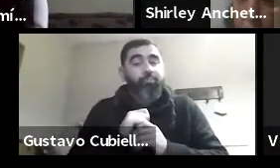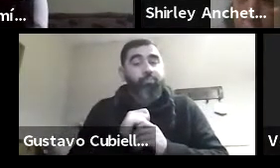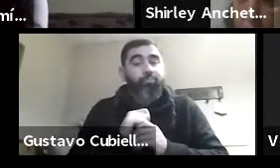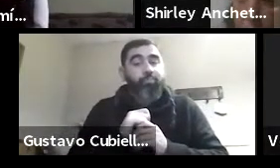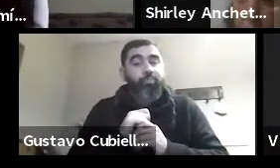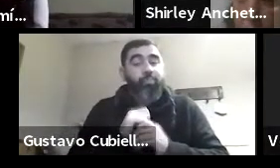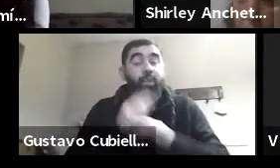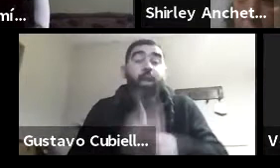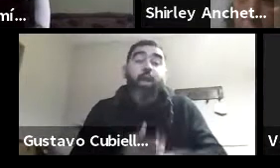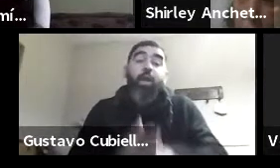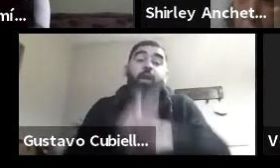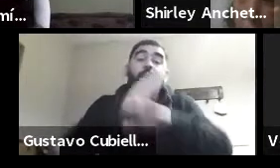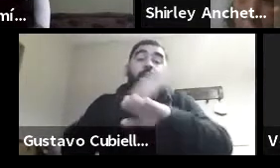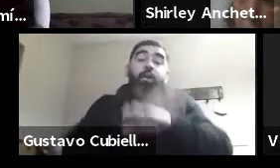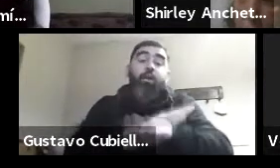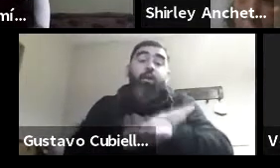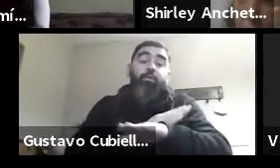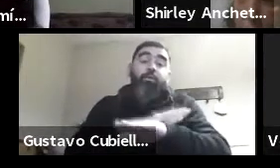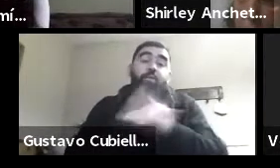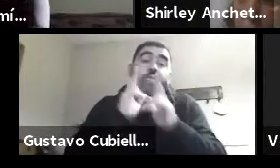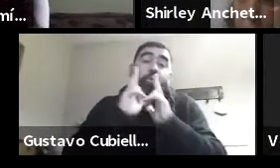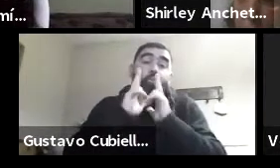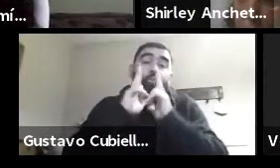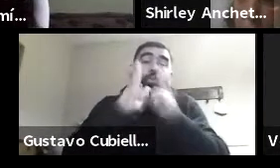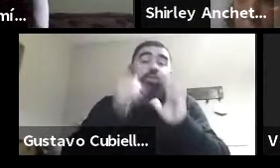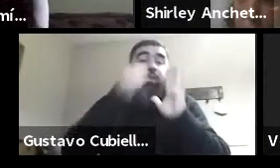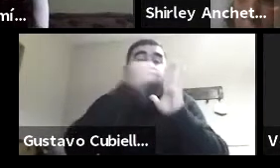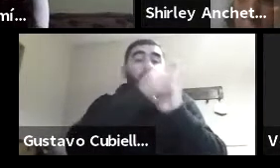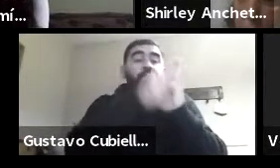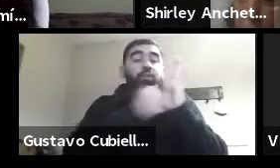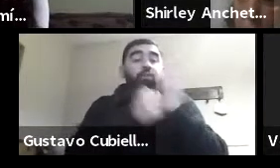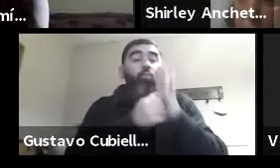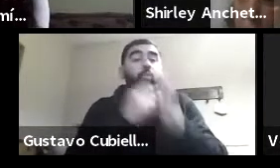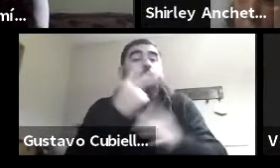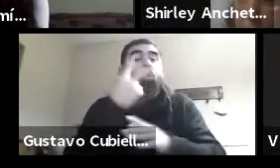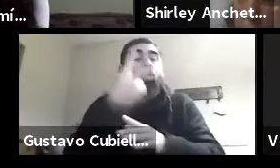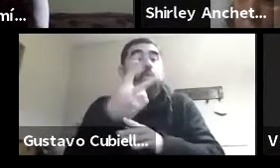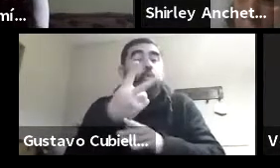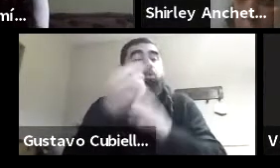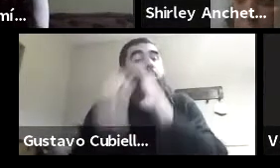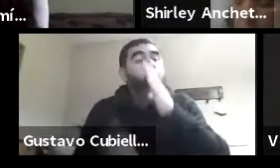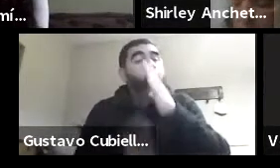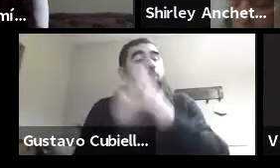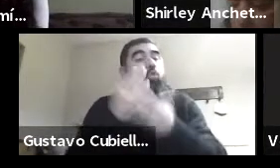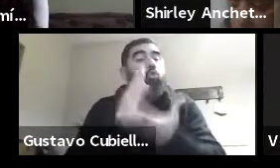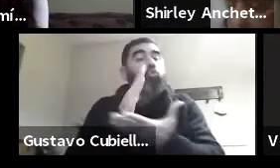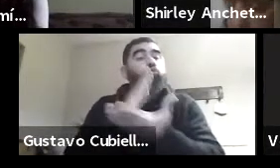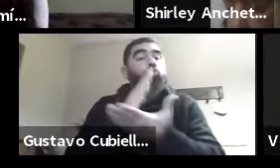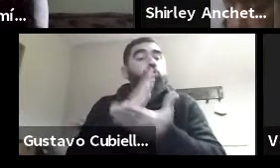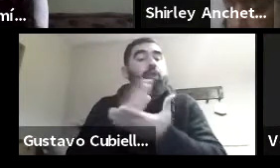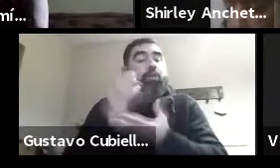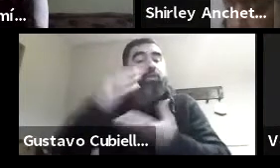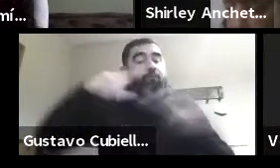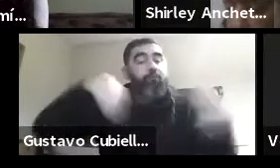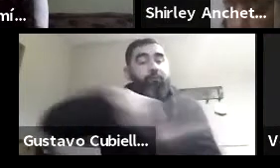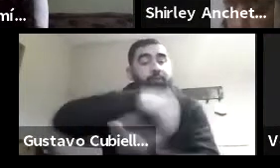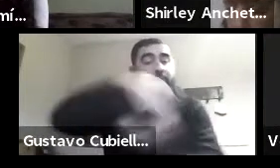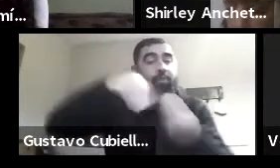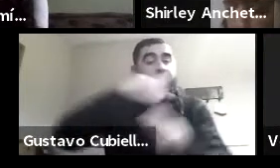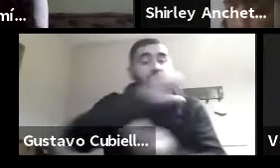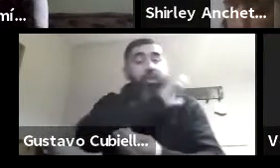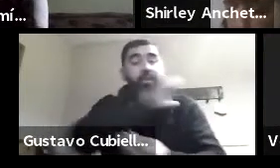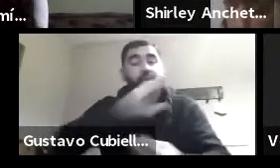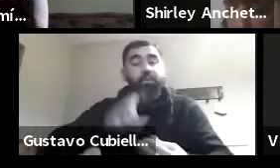antes que nada, como dice este artículo 2, que es un modelo solidario y corresponsable entre familias, Estado, comunidad y